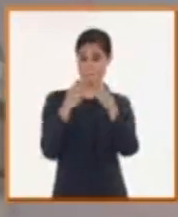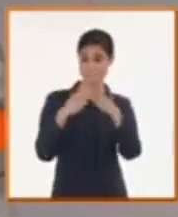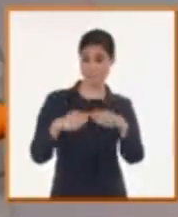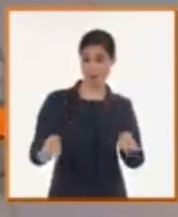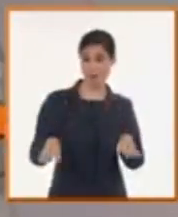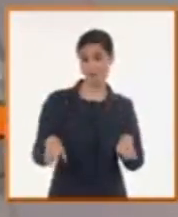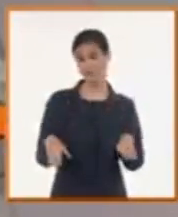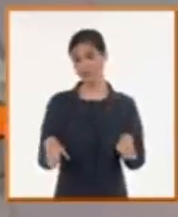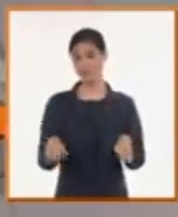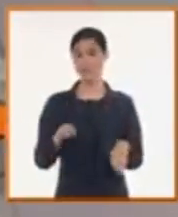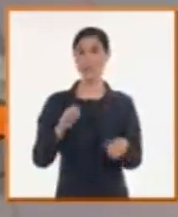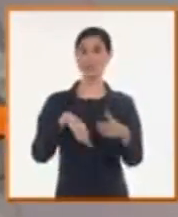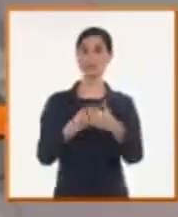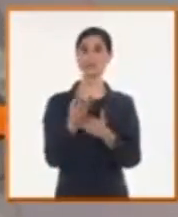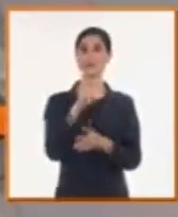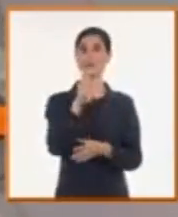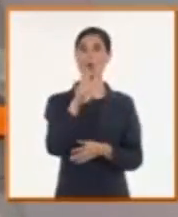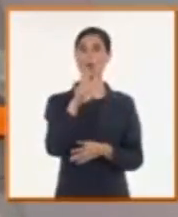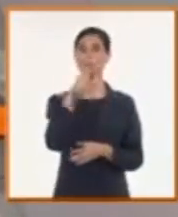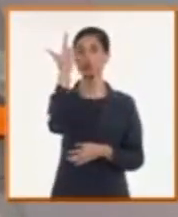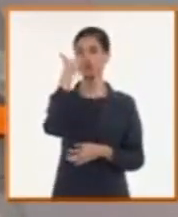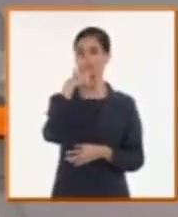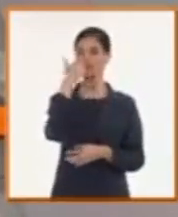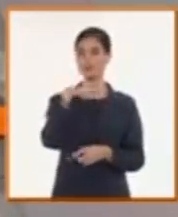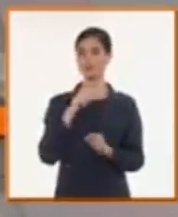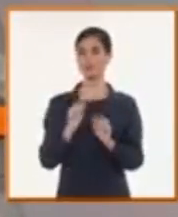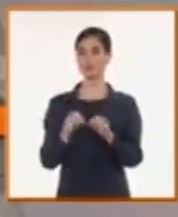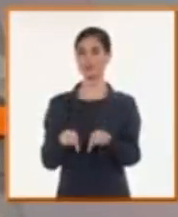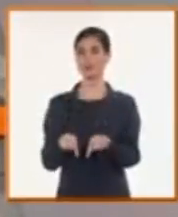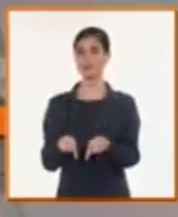angoleños. Inicialmente ellos querían venir para el 23 de